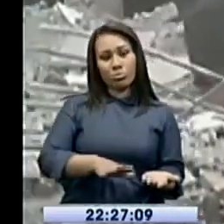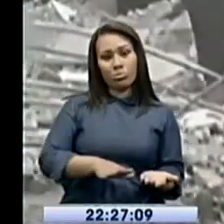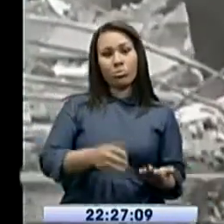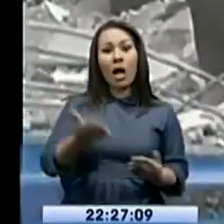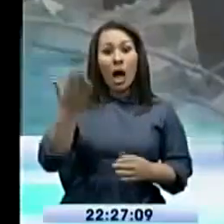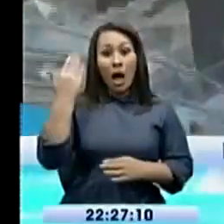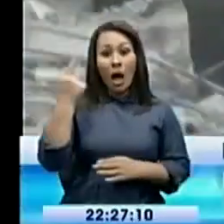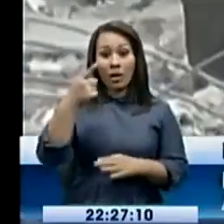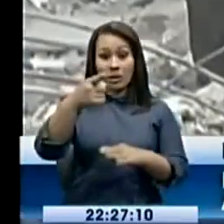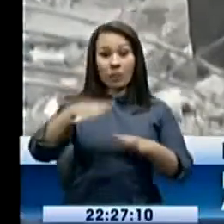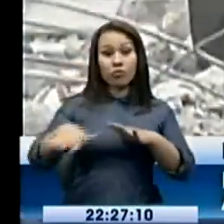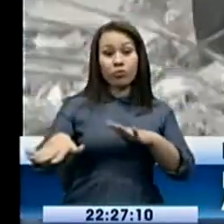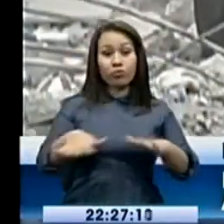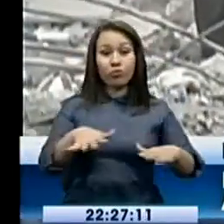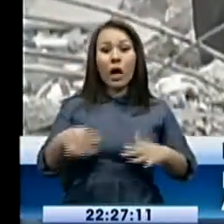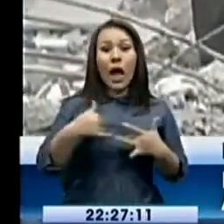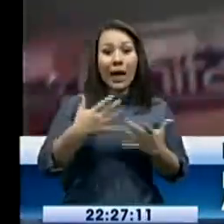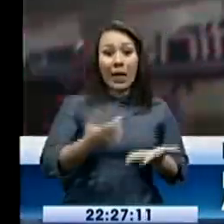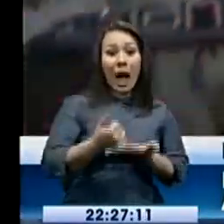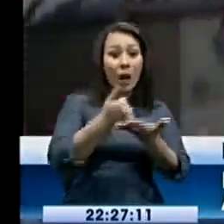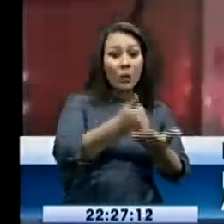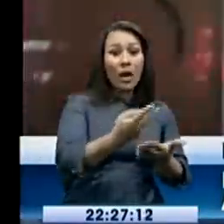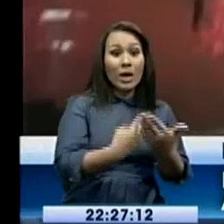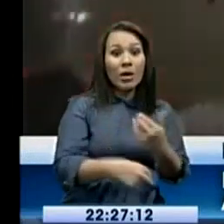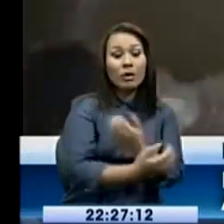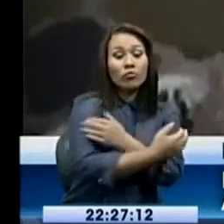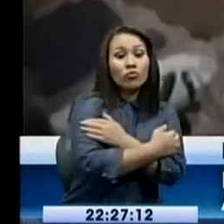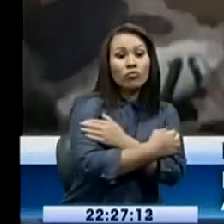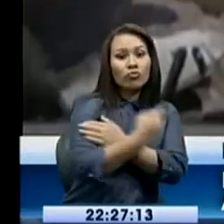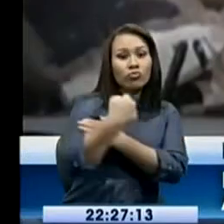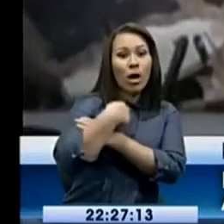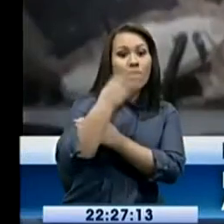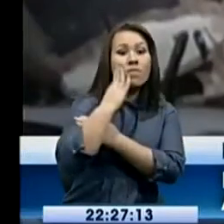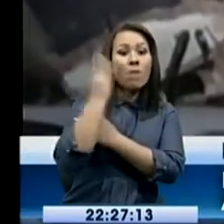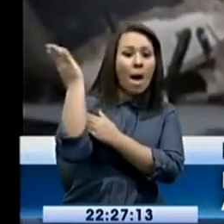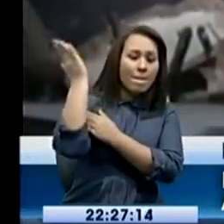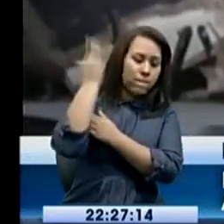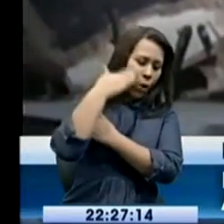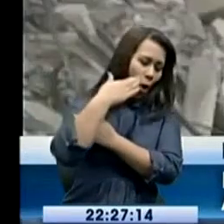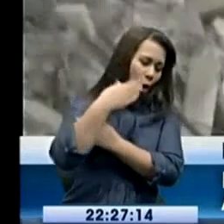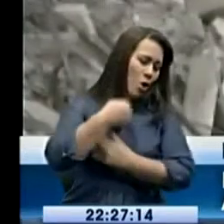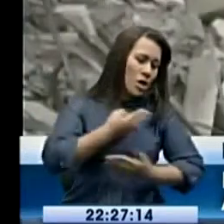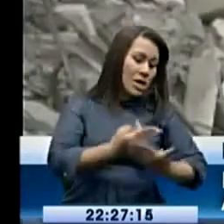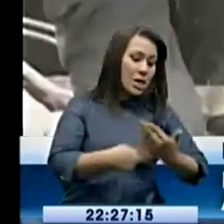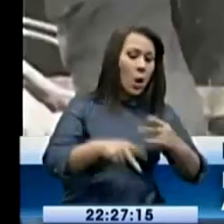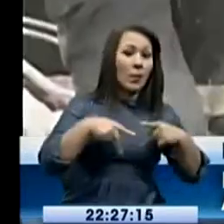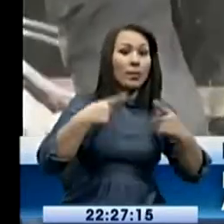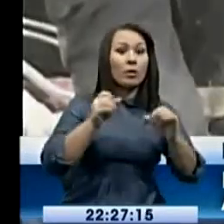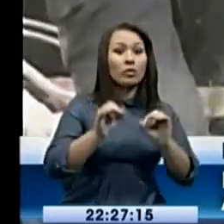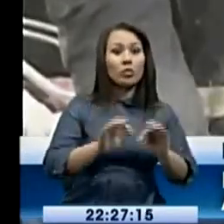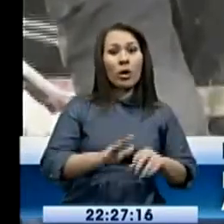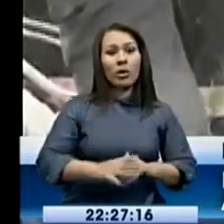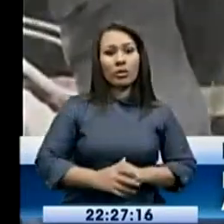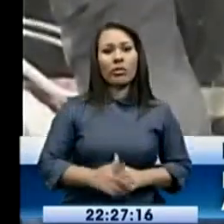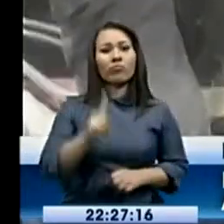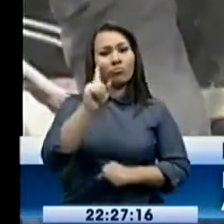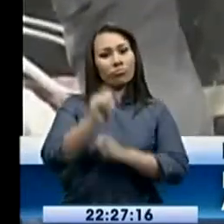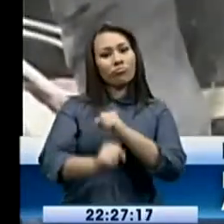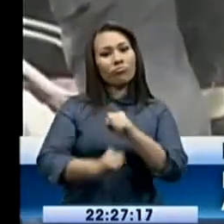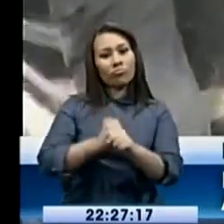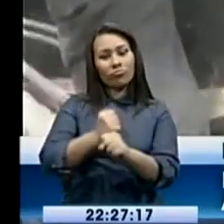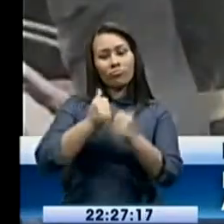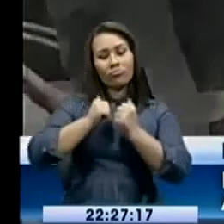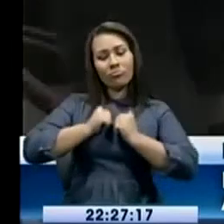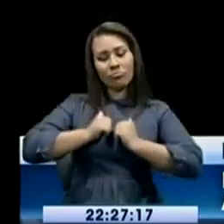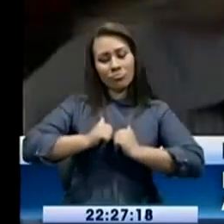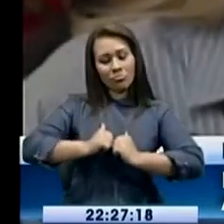algunos casos, por salvar a sus hijos, perecieron en el terremoto que sacudió a Ecuador. Un año de mucha tristeza este Día